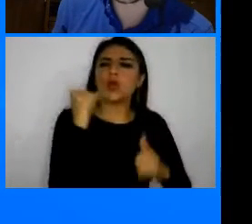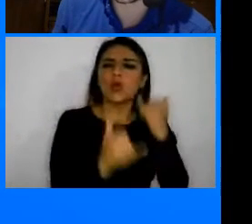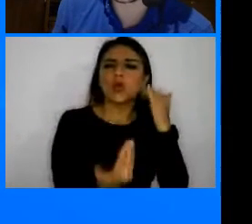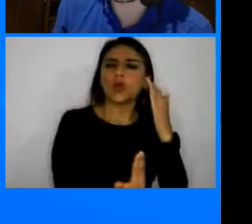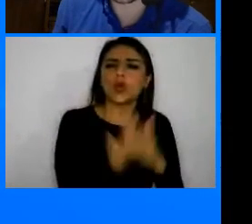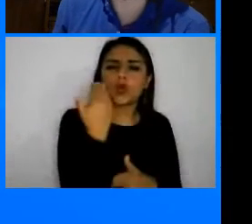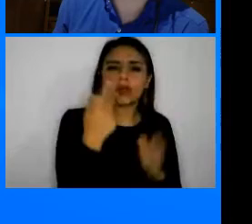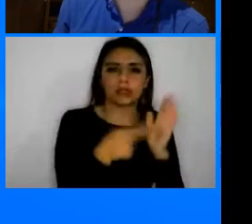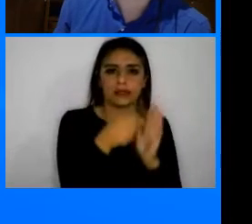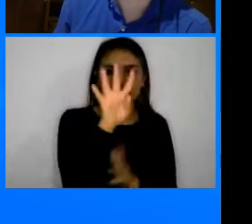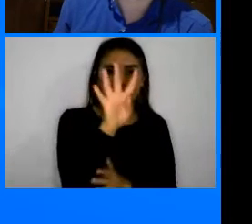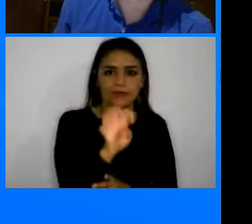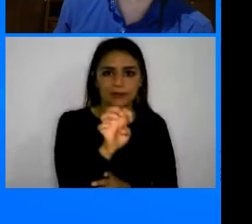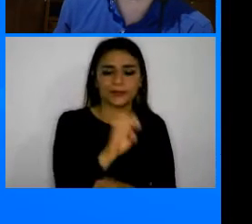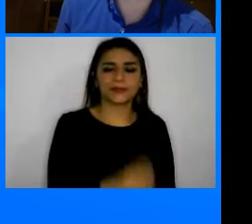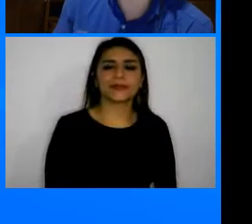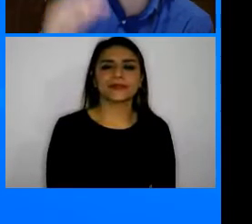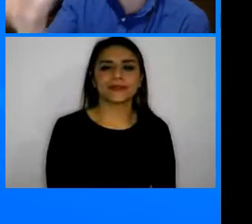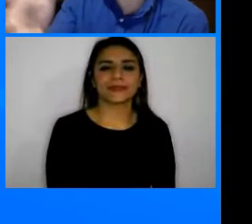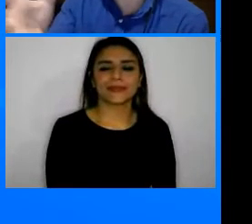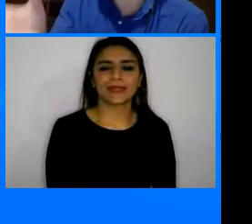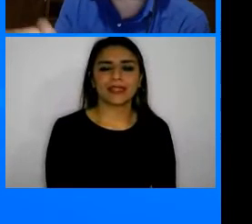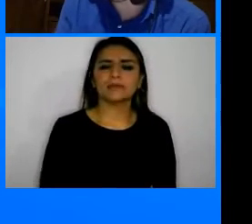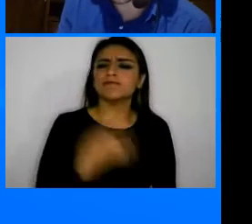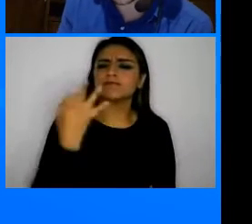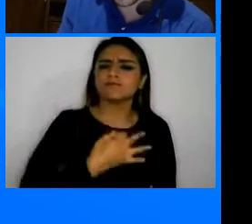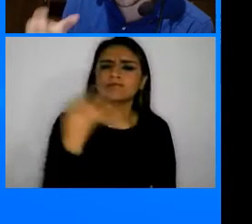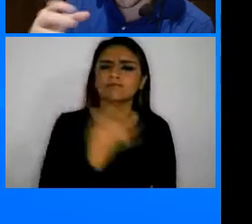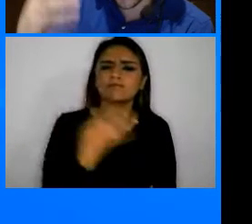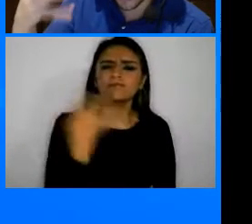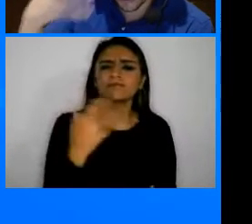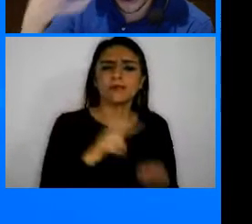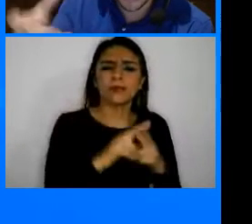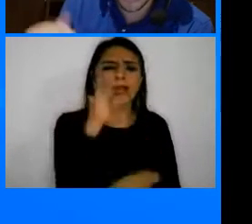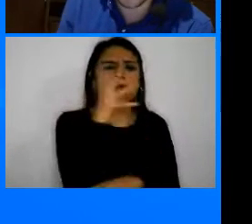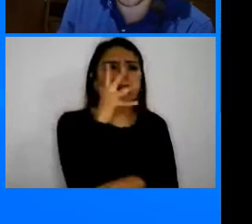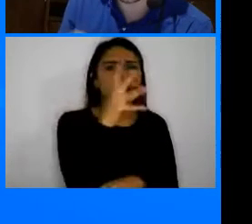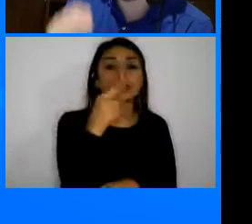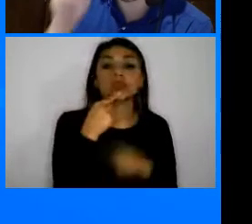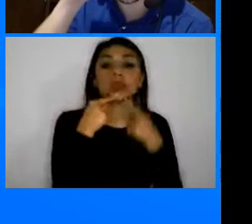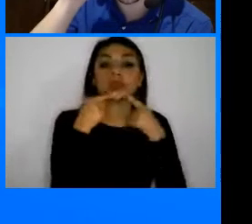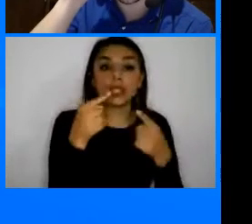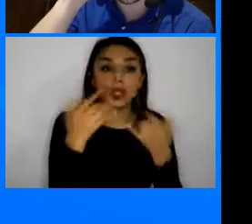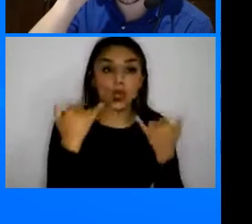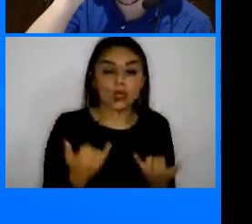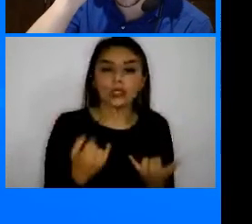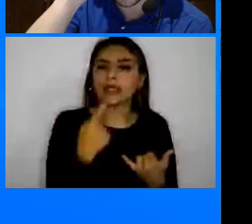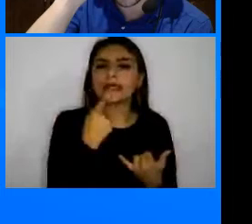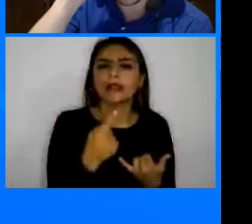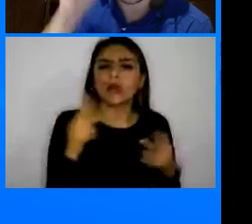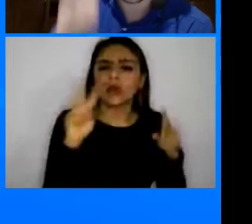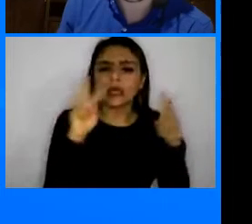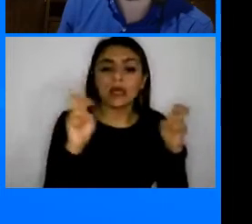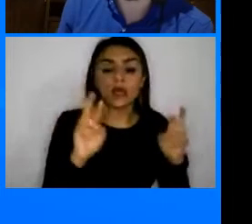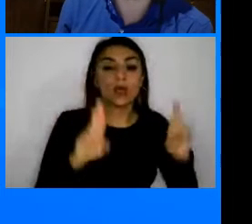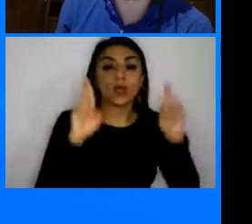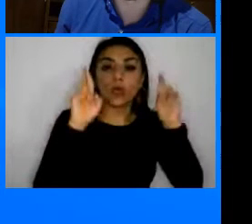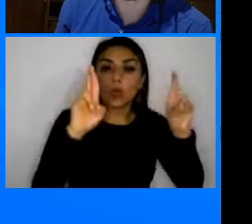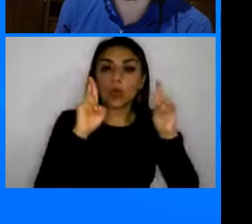año 2019. Siempre al final de las charlas digo lo que voy a decir ahora y es que ojalá